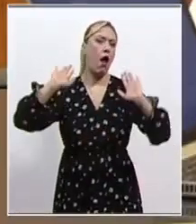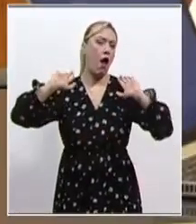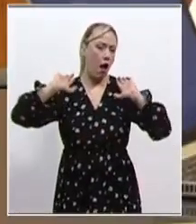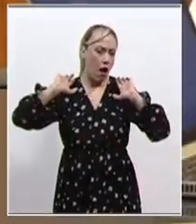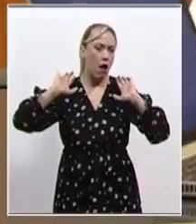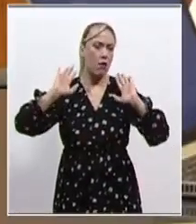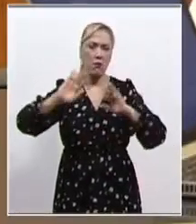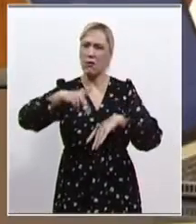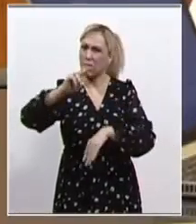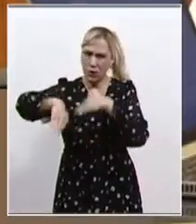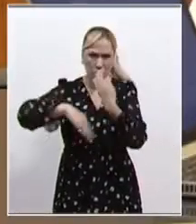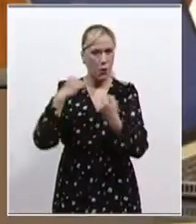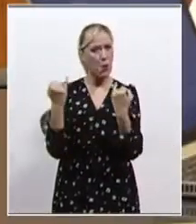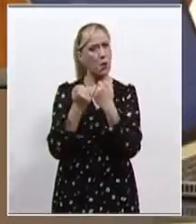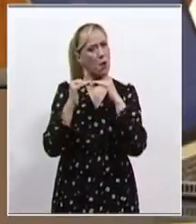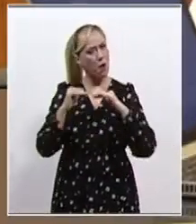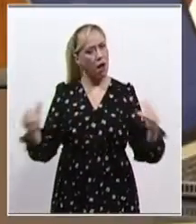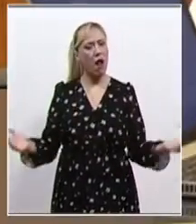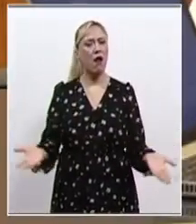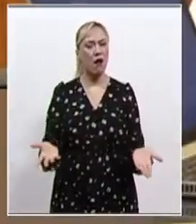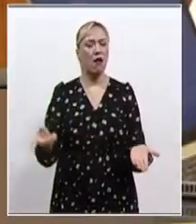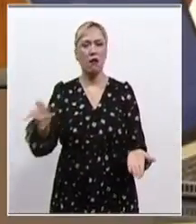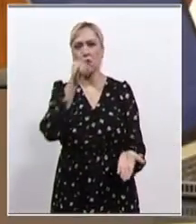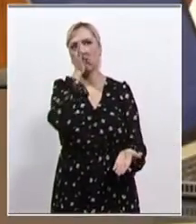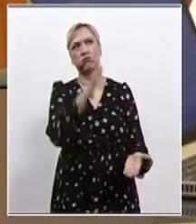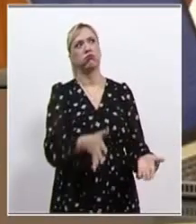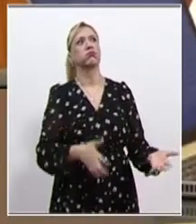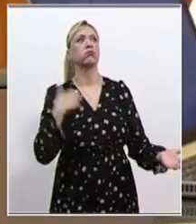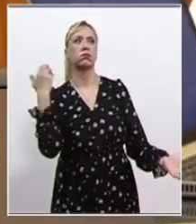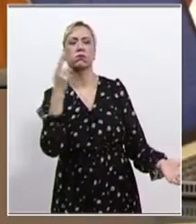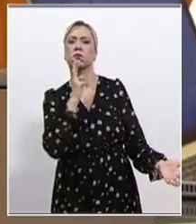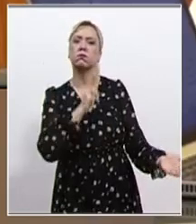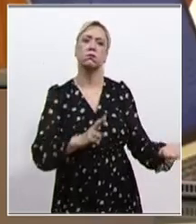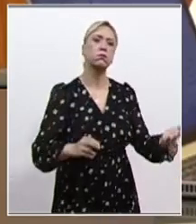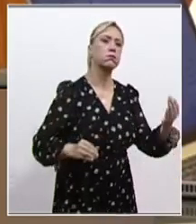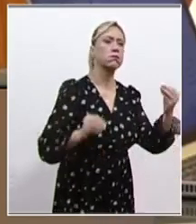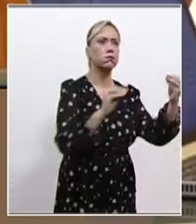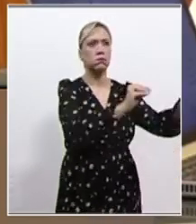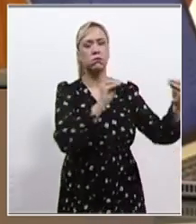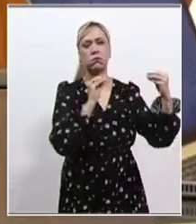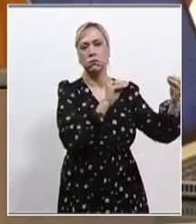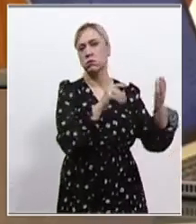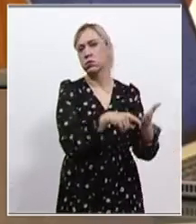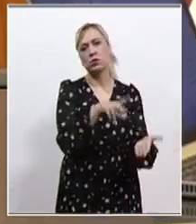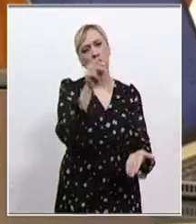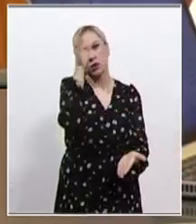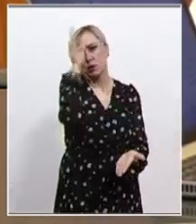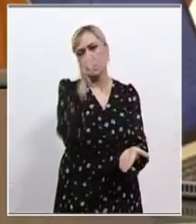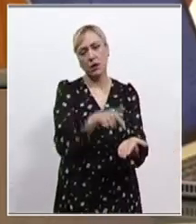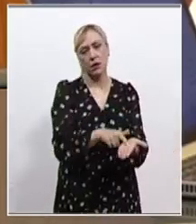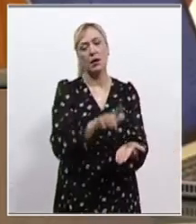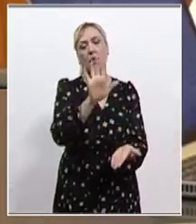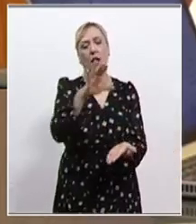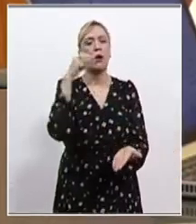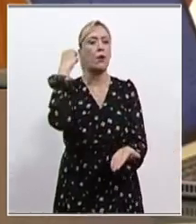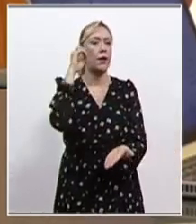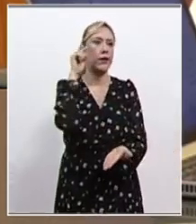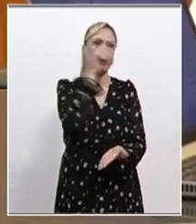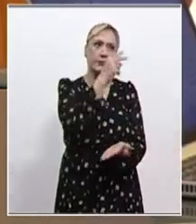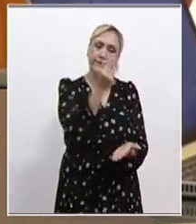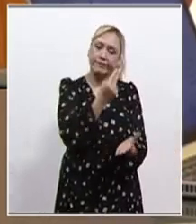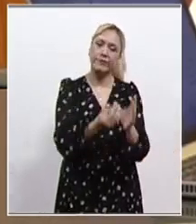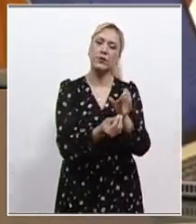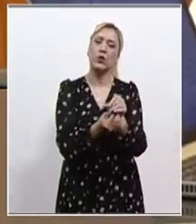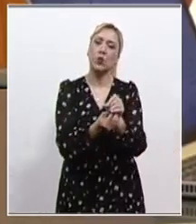Es que se propone revocar la sentencia impugnada en lo que fue materia de controversia para que el Tribunal Electoral del Estado de Oaxaca emita una